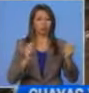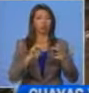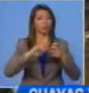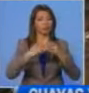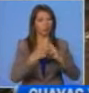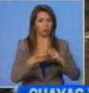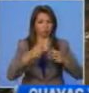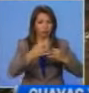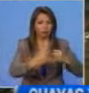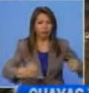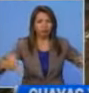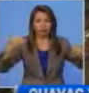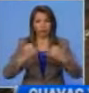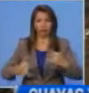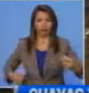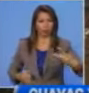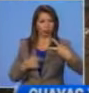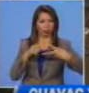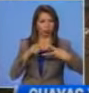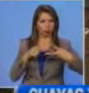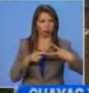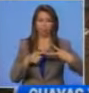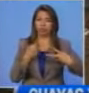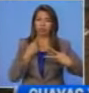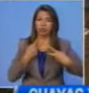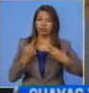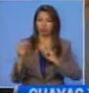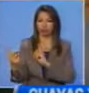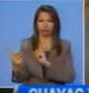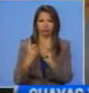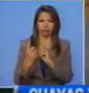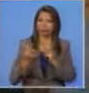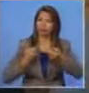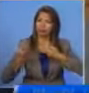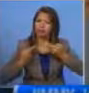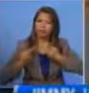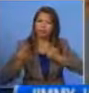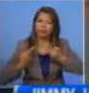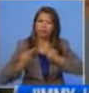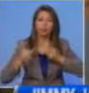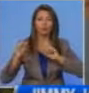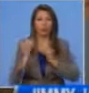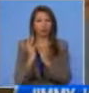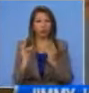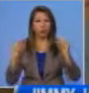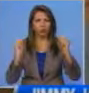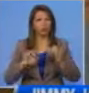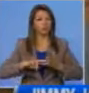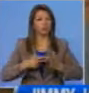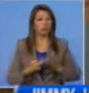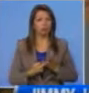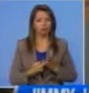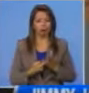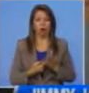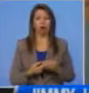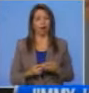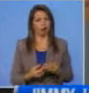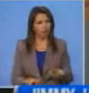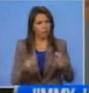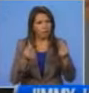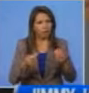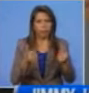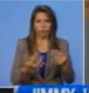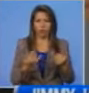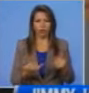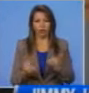entre ambas provincias, vía negociación directa. Negociación directa que significa la inmediata conformación